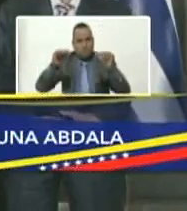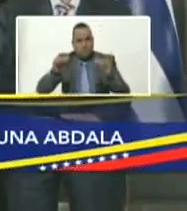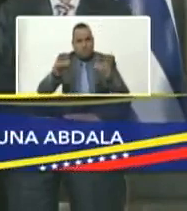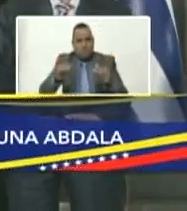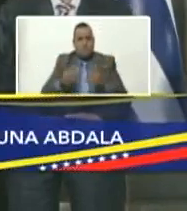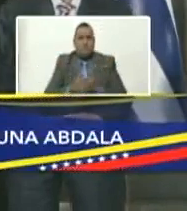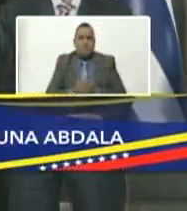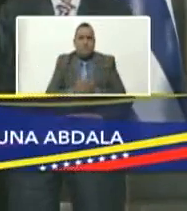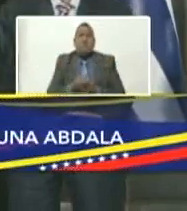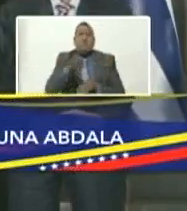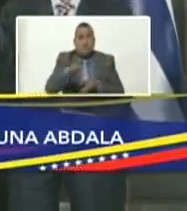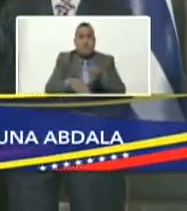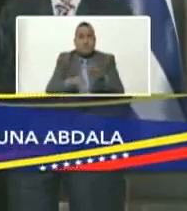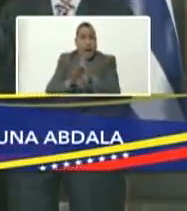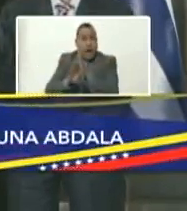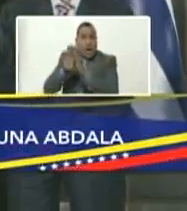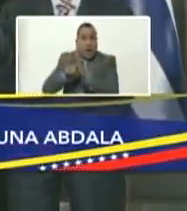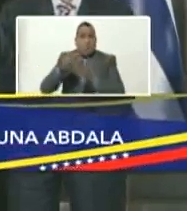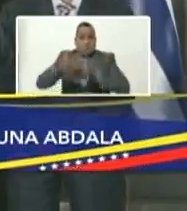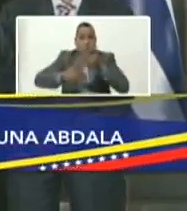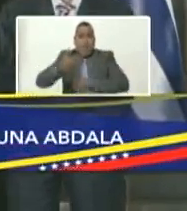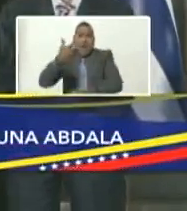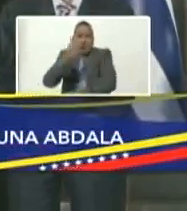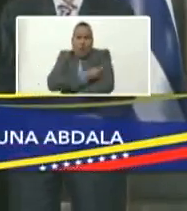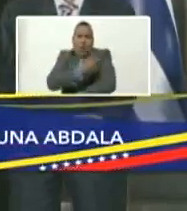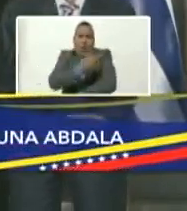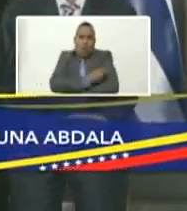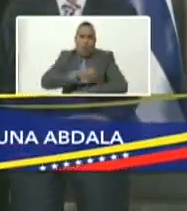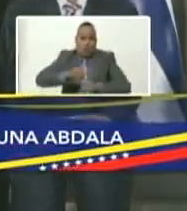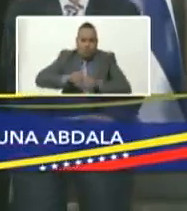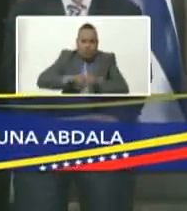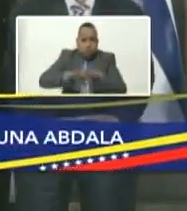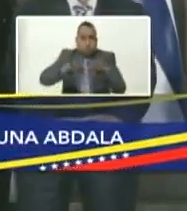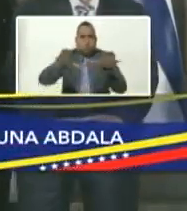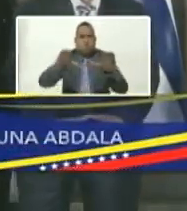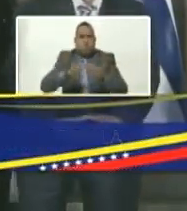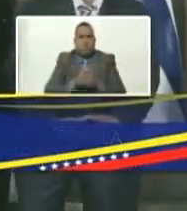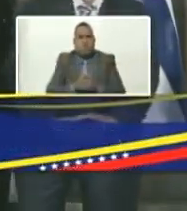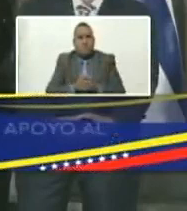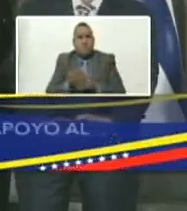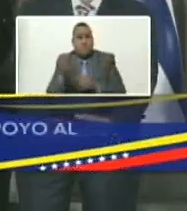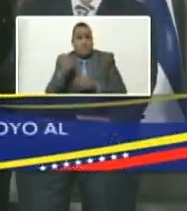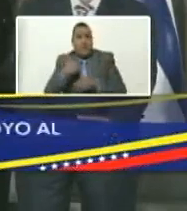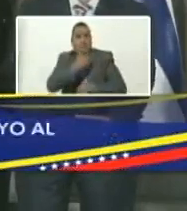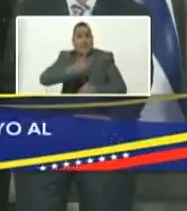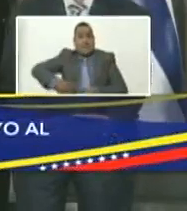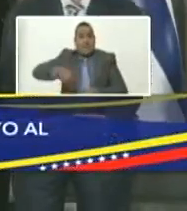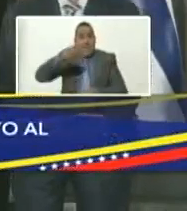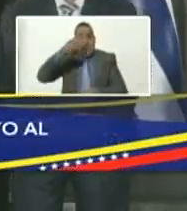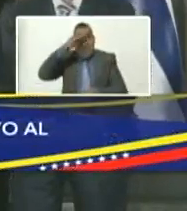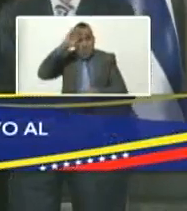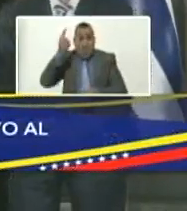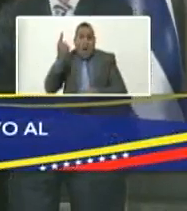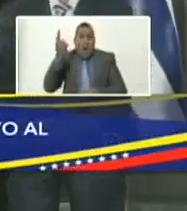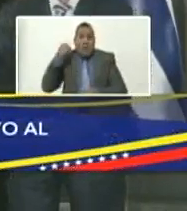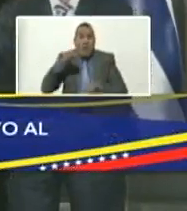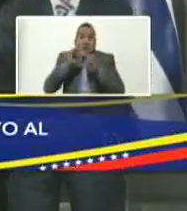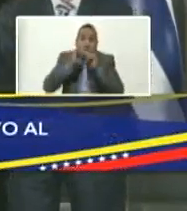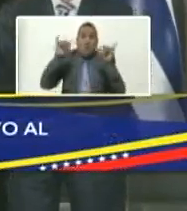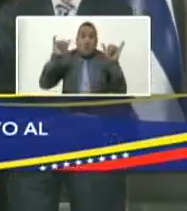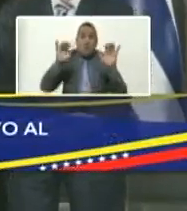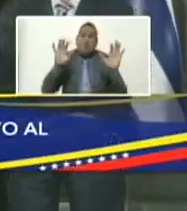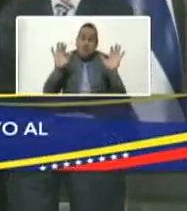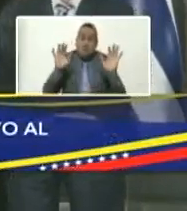Están avanzando en la vacunación. Y ya vimos el anuncio que hizo el presidente Díaz-Canel ayer. Bueno,